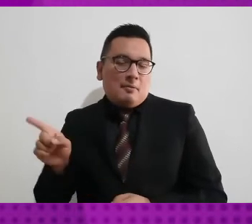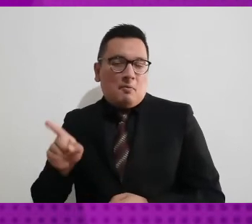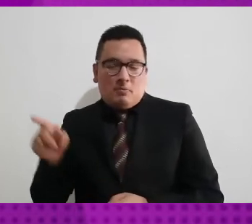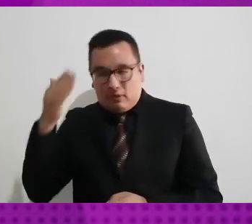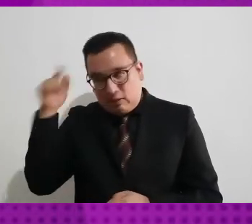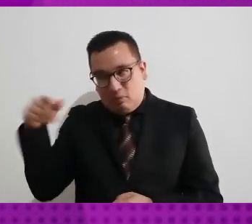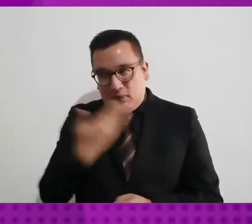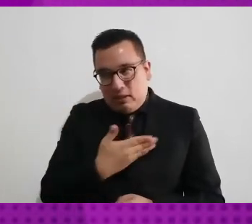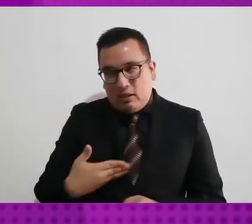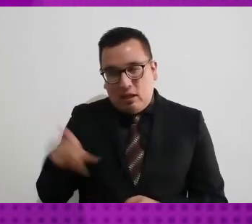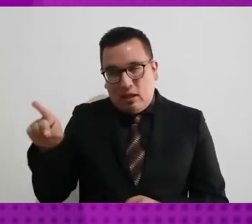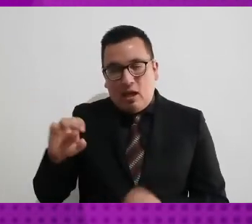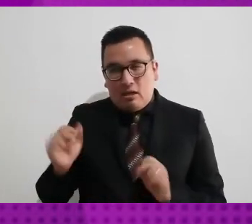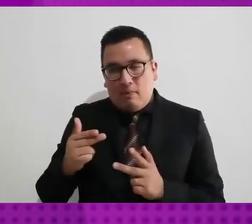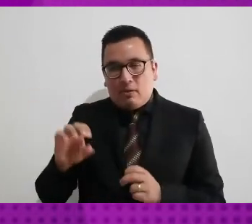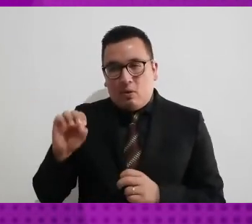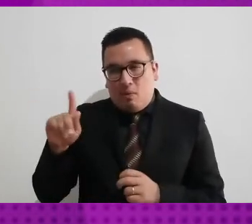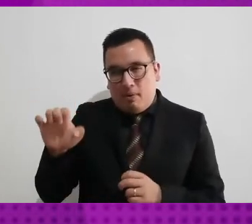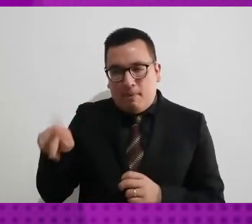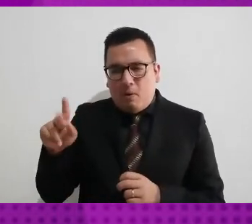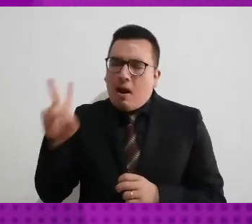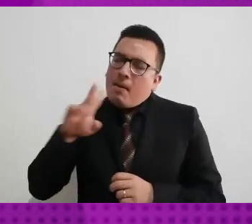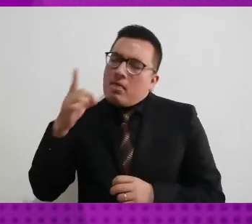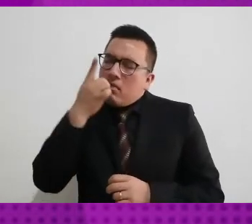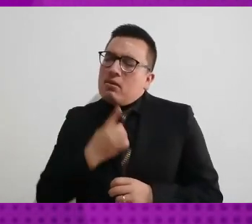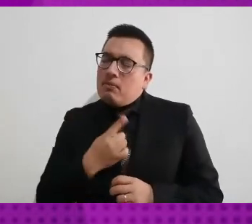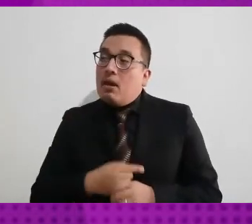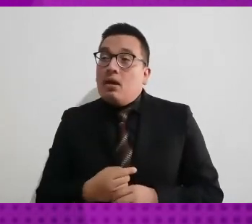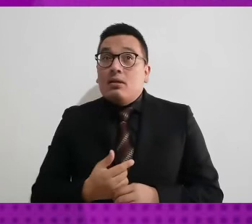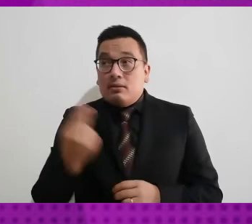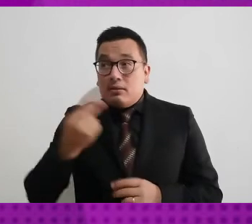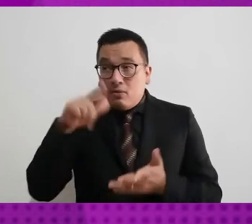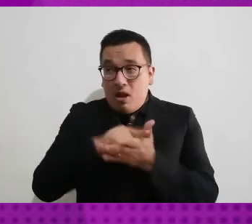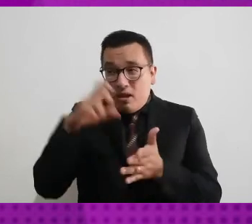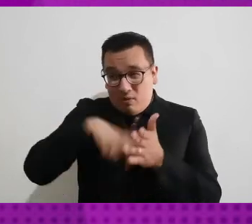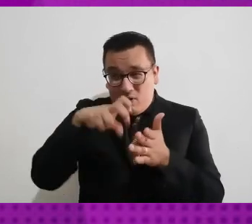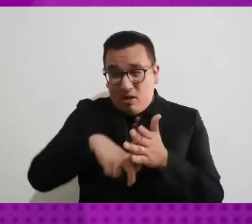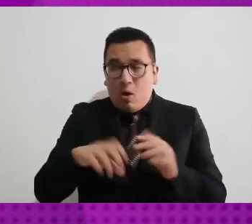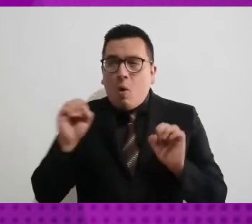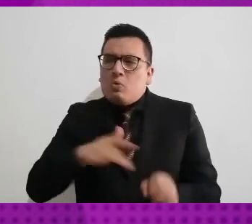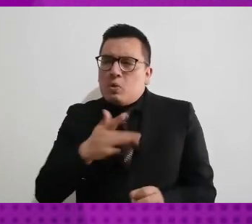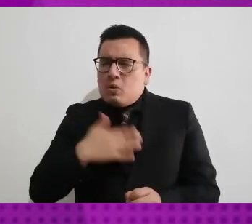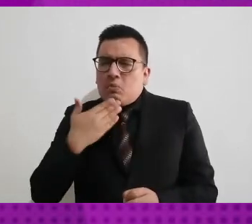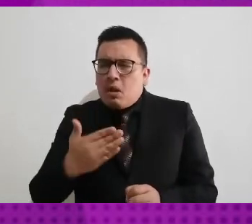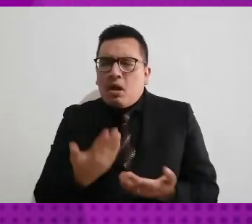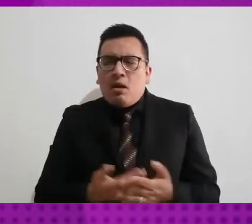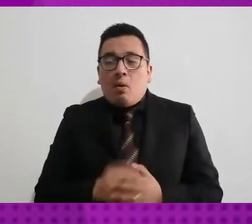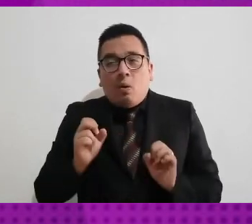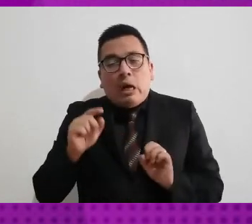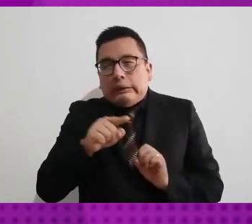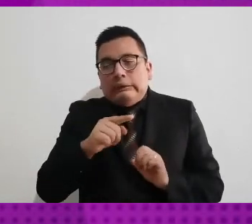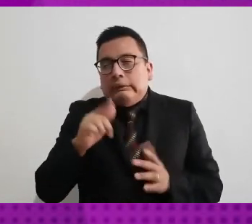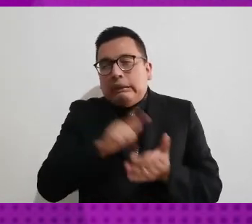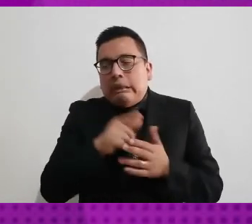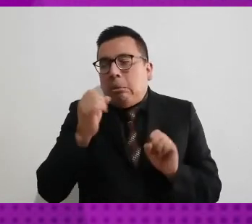Chiapas, ¿es necesaria a estas alturas una reforma electoral o consideras que vamos por buen camino y así